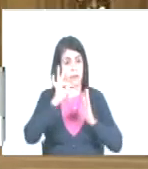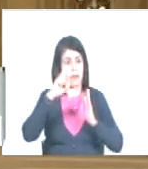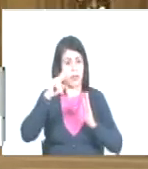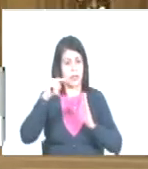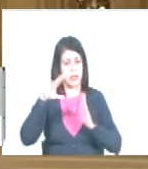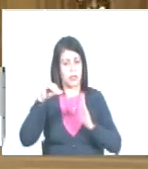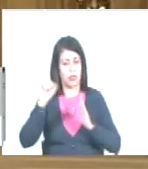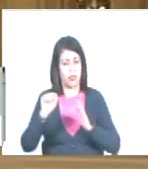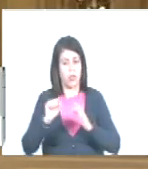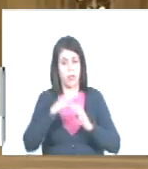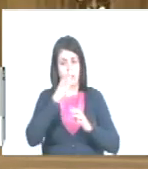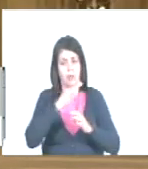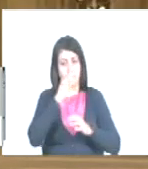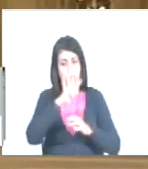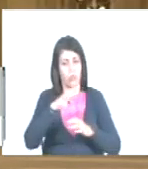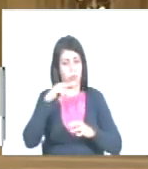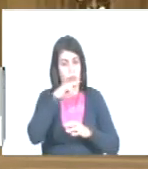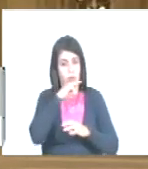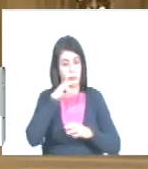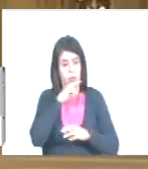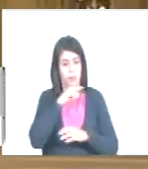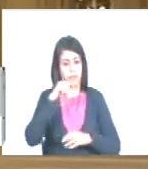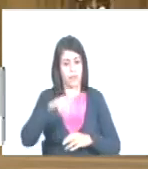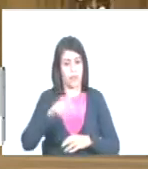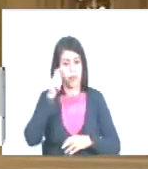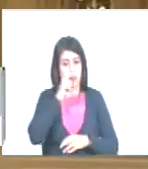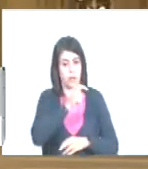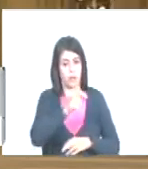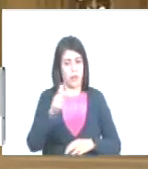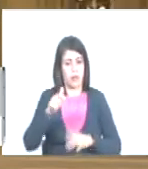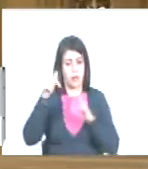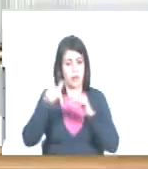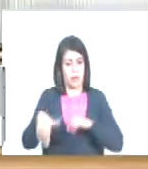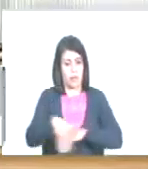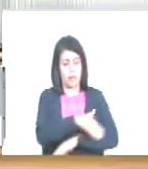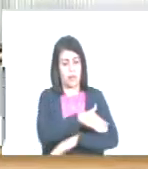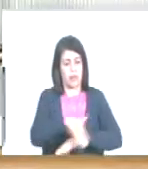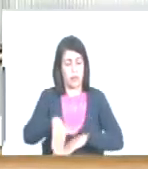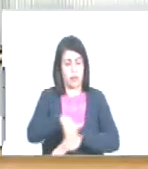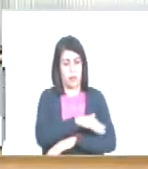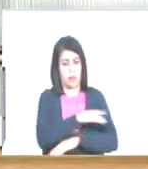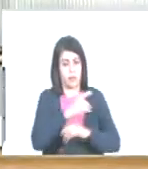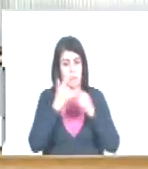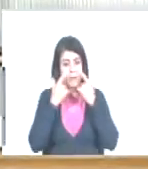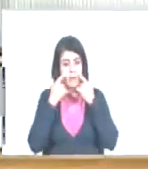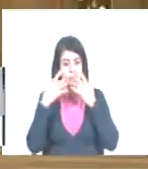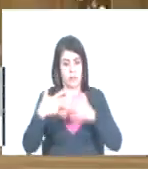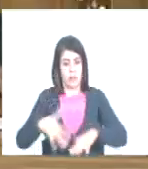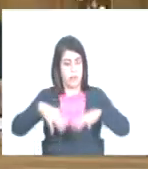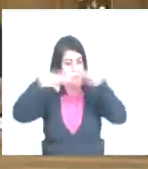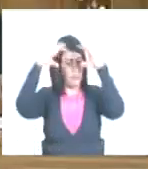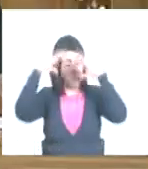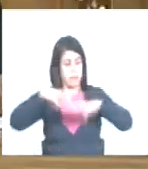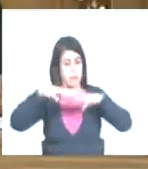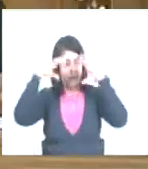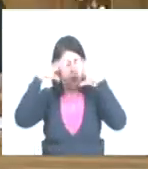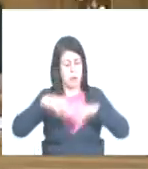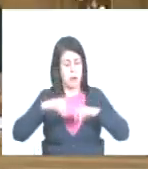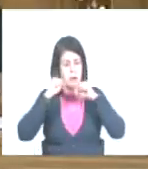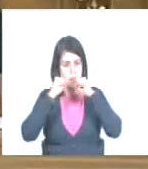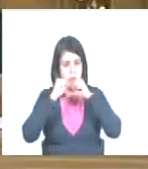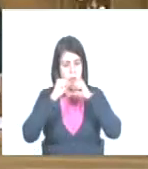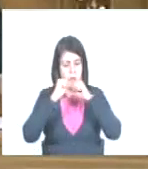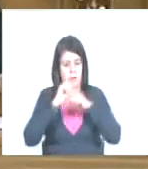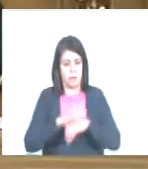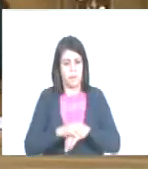de octubre, ante el pueblo bolivariano, que nos cayó a todos y que